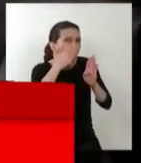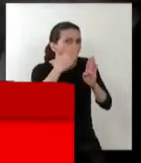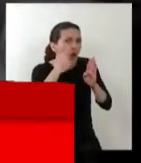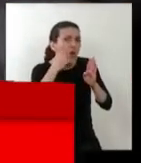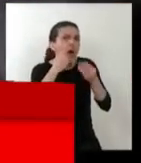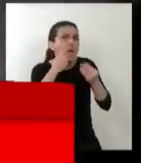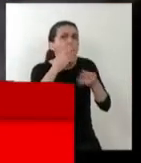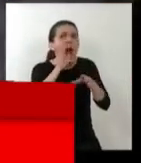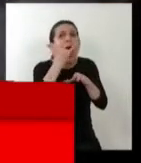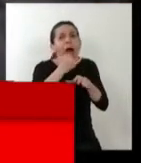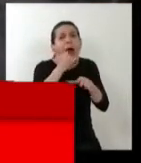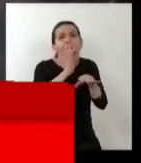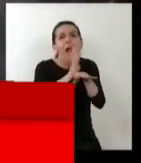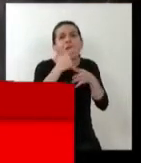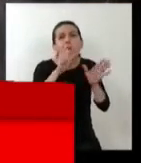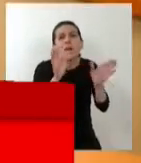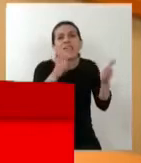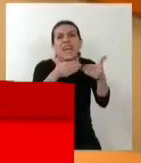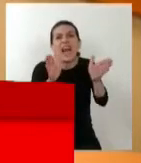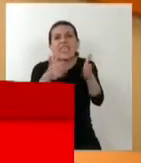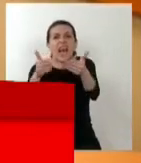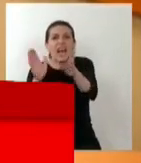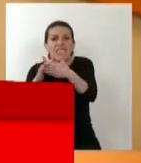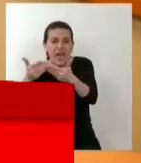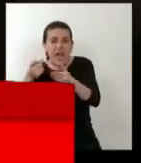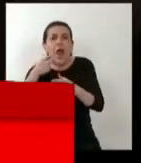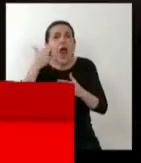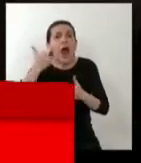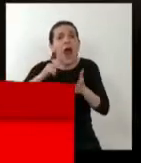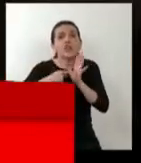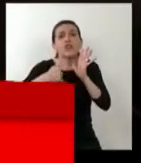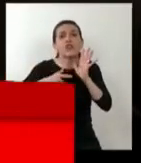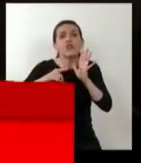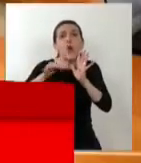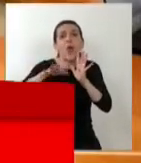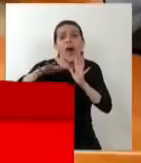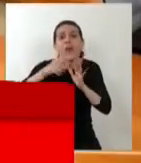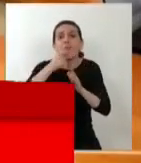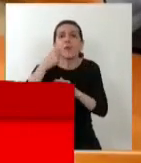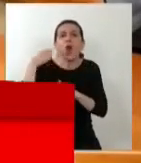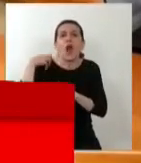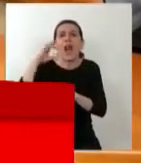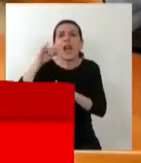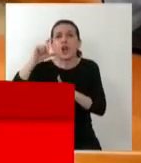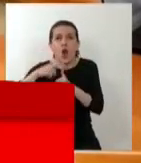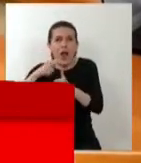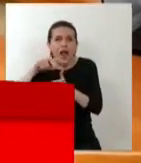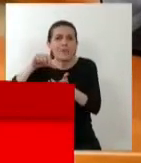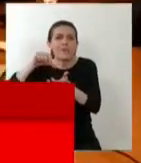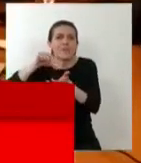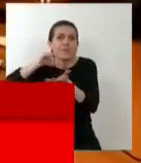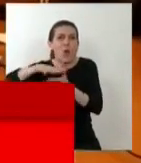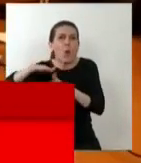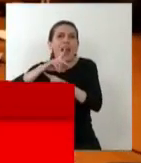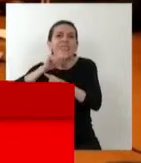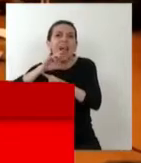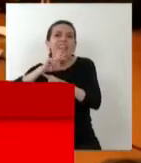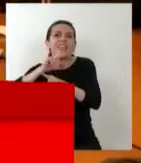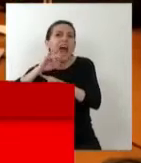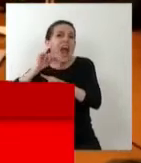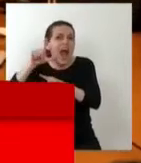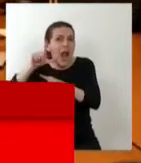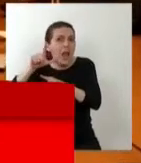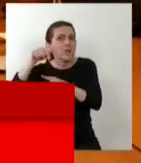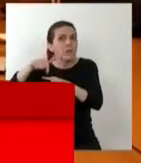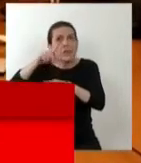cierres localizados. Hay ciudades como General Roca o Tartagal, donde los sistemas de salud no son